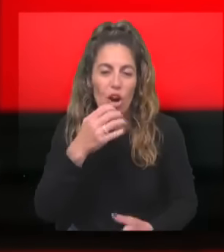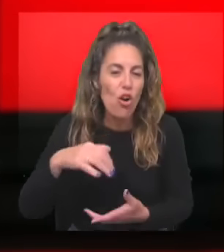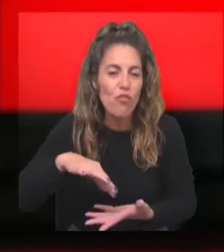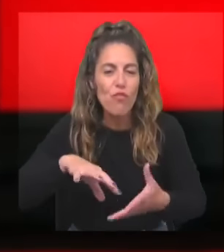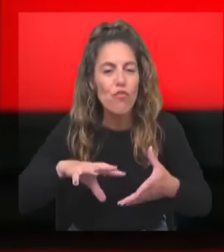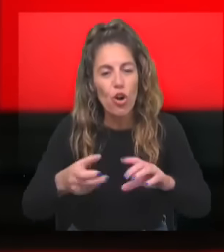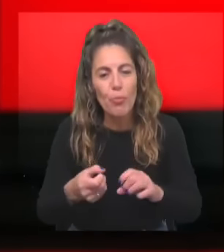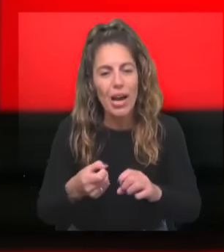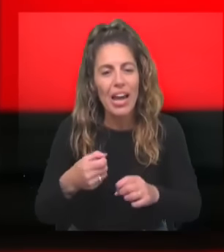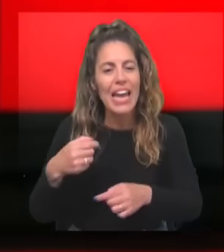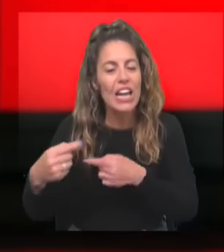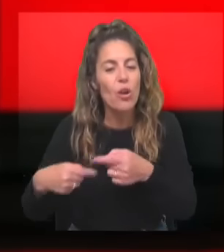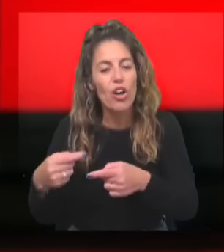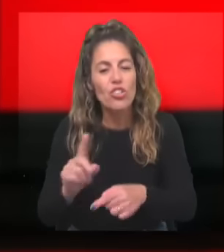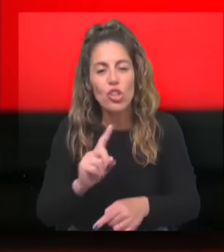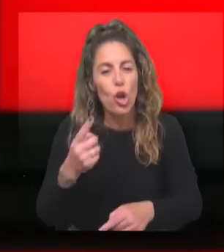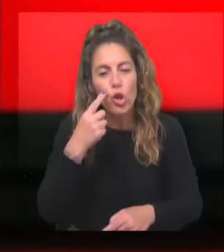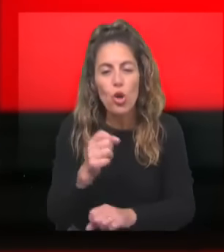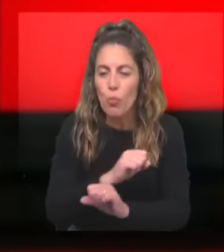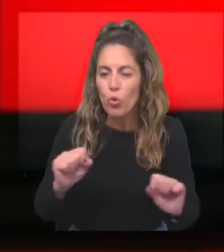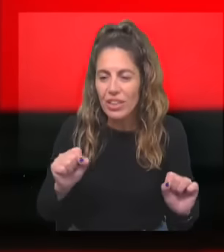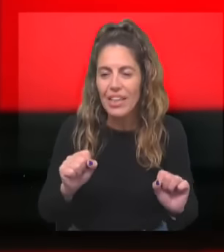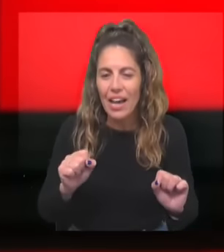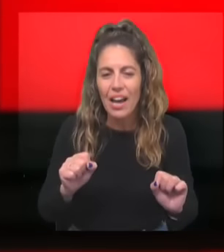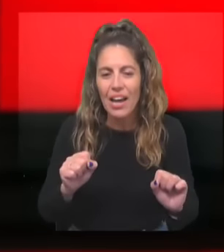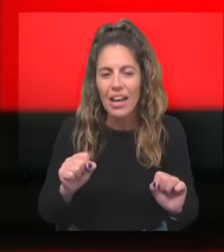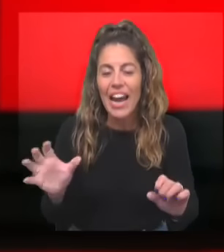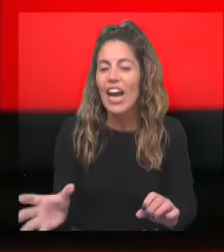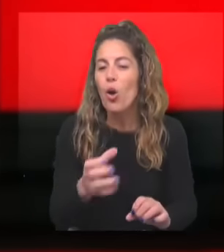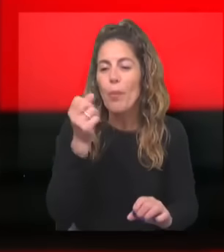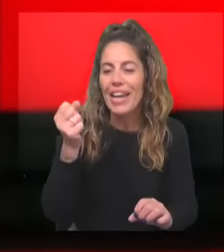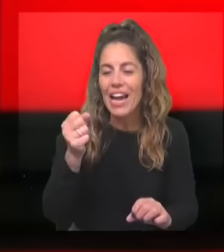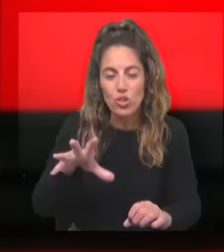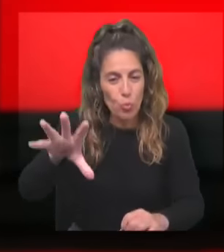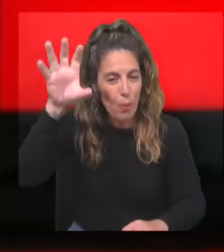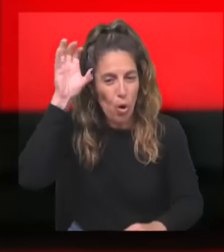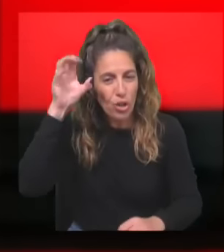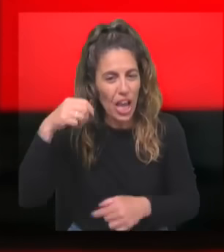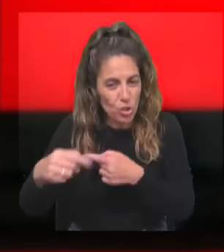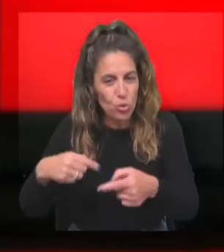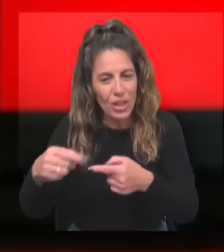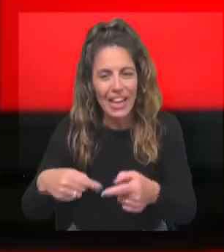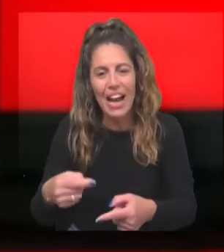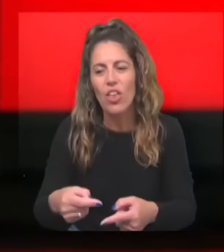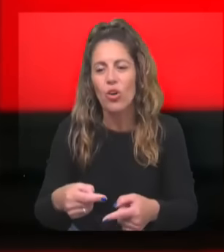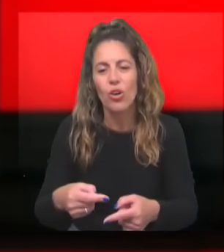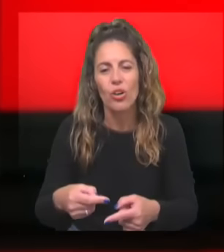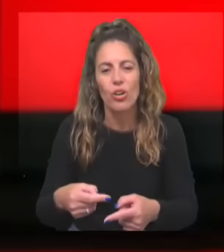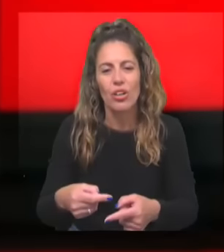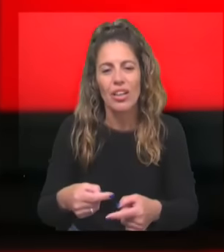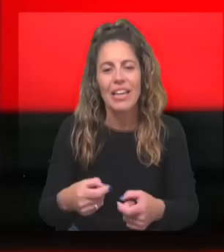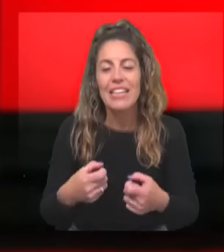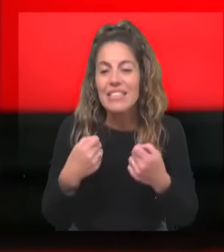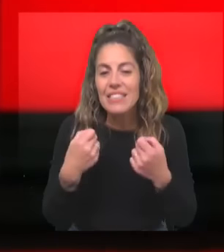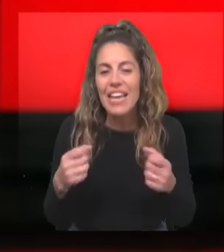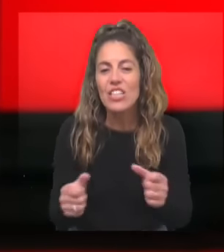que una generación que no lo conoció pudiera emprender el camino de recuperación de su memoria, de su legado. Y entonces se ideó un programa